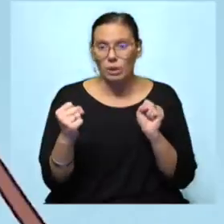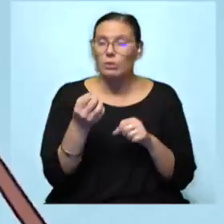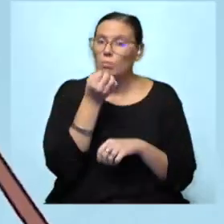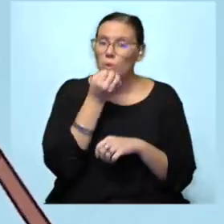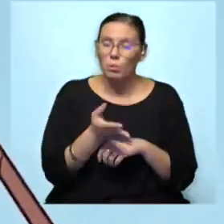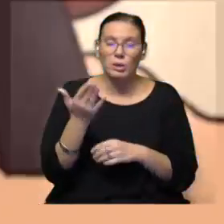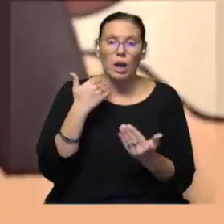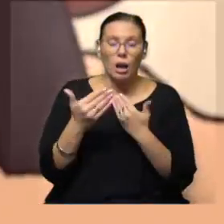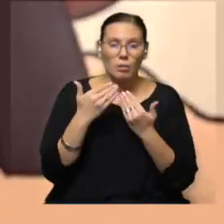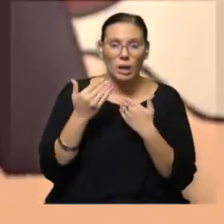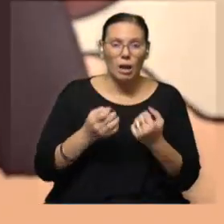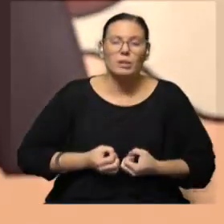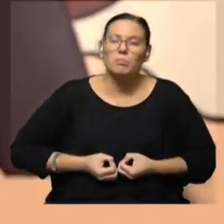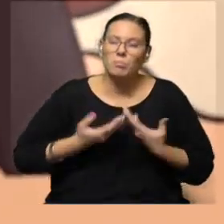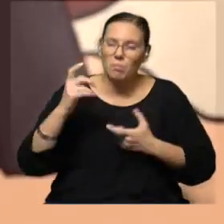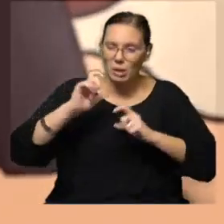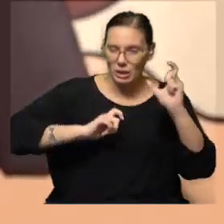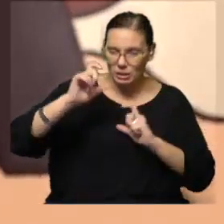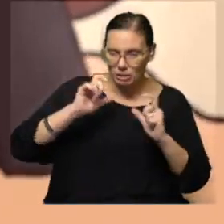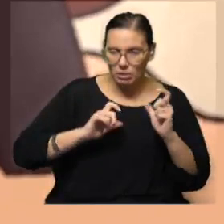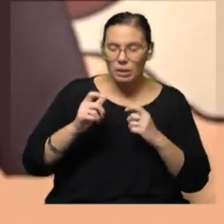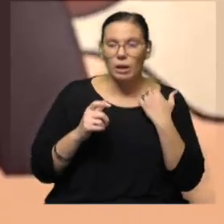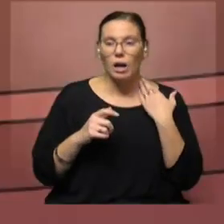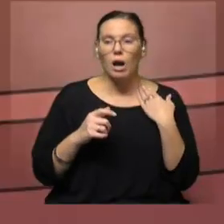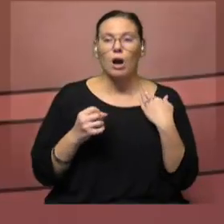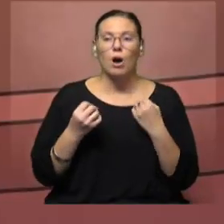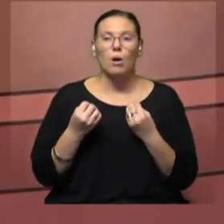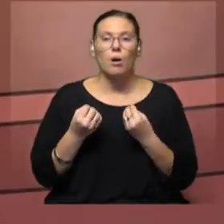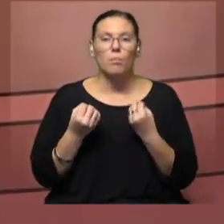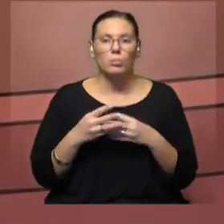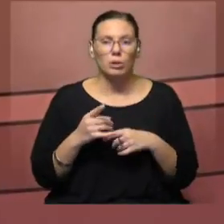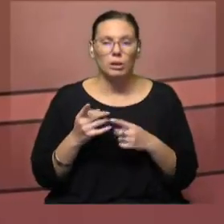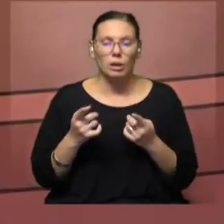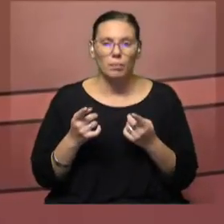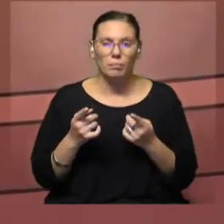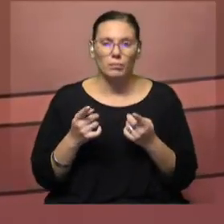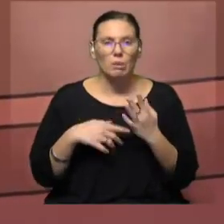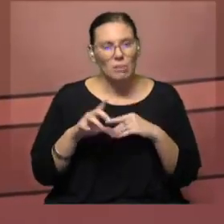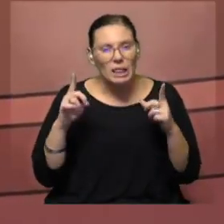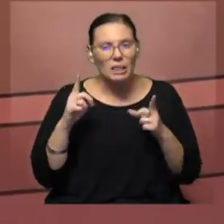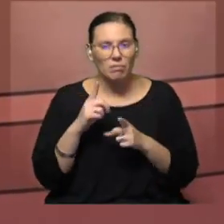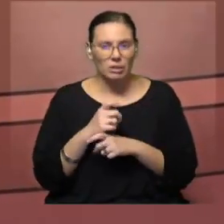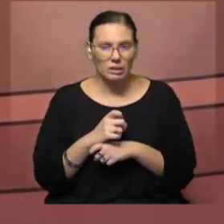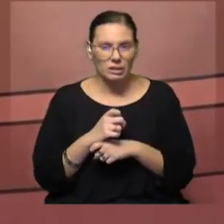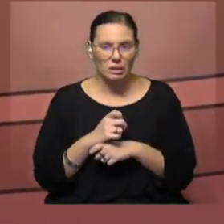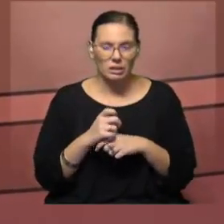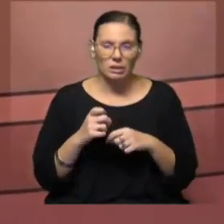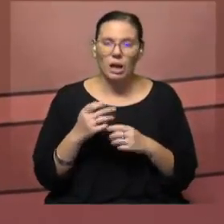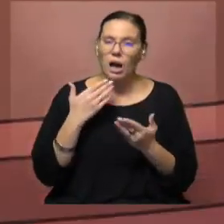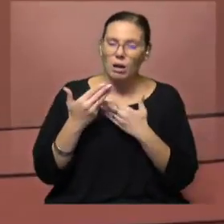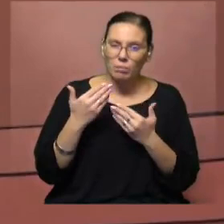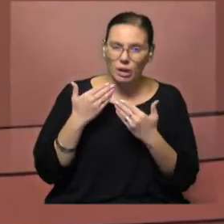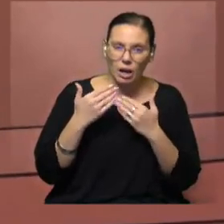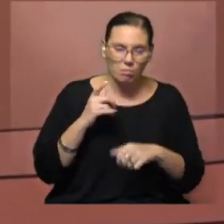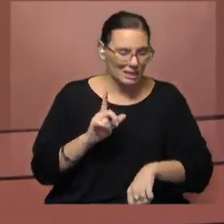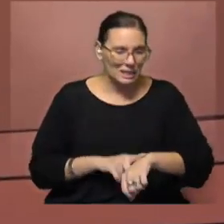lo que estabas hablando de la expresividad de los personajes, ¿no? Porque a mí me resulta como lo más difícil, ¿no? Incluso con lo que hablábamos de